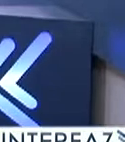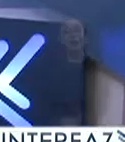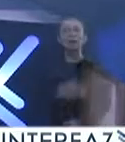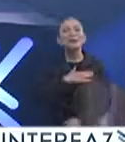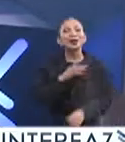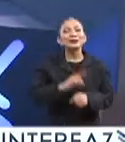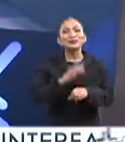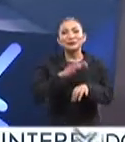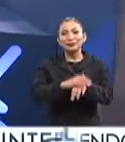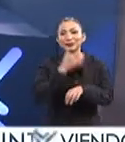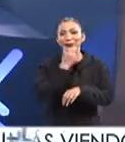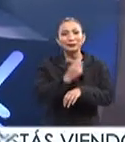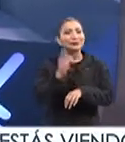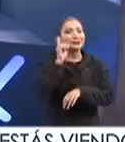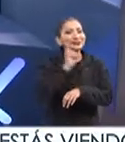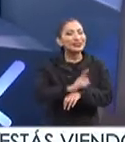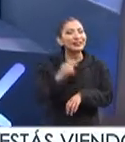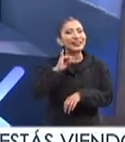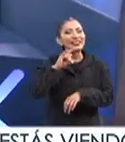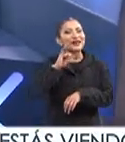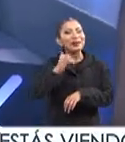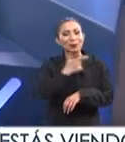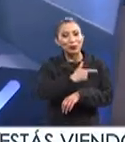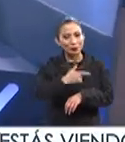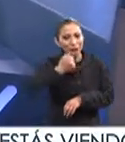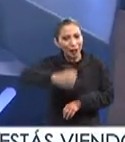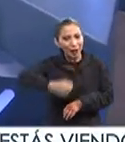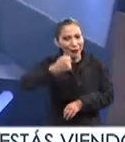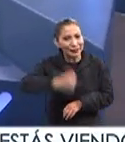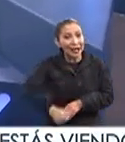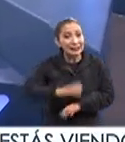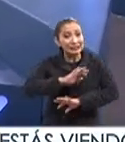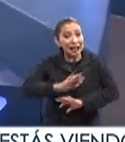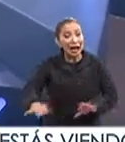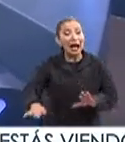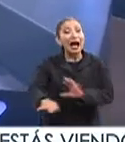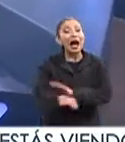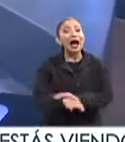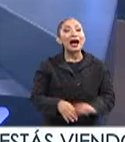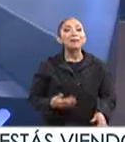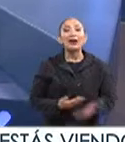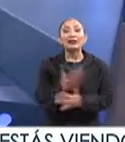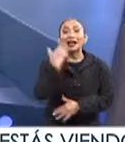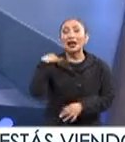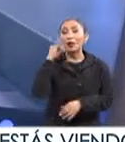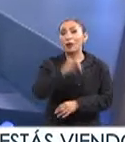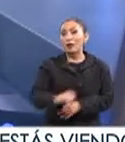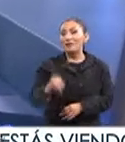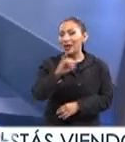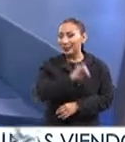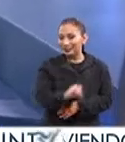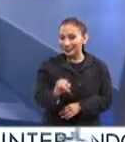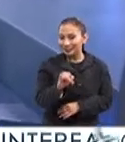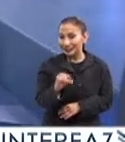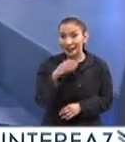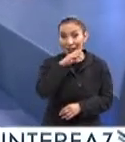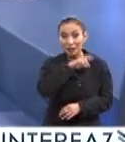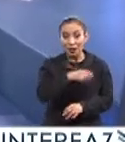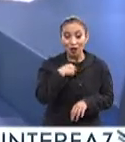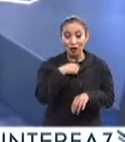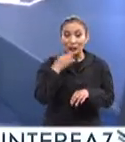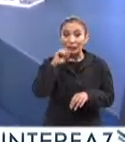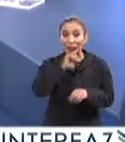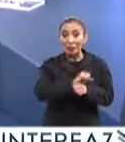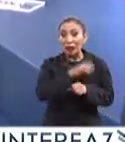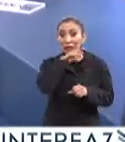Muy buenos días, amigos y amigas de Interfaz. Es un verdadero gusto saludarlos, llegar ya a esta mañana de jueves. Qué rápido se pasa